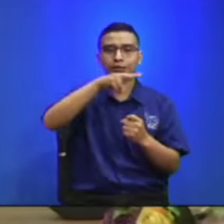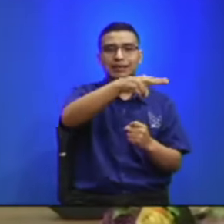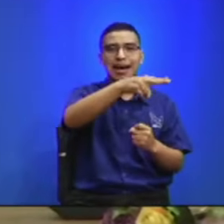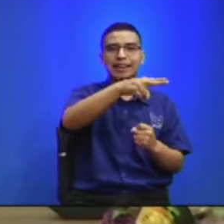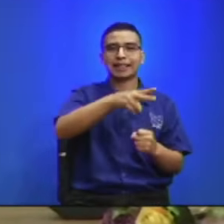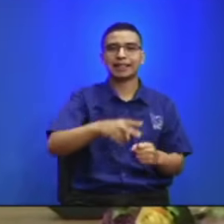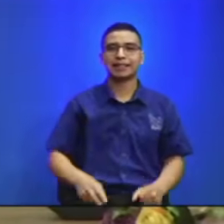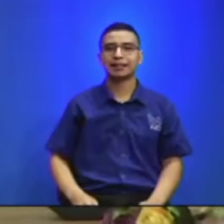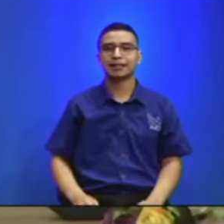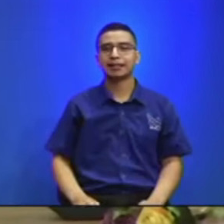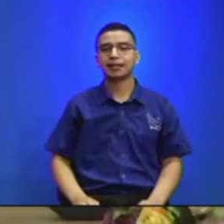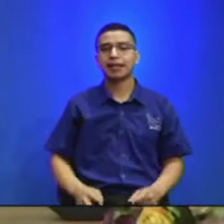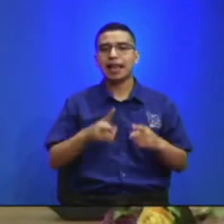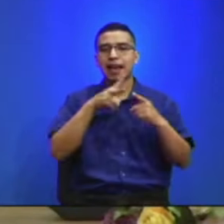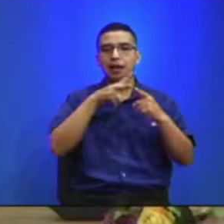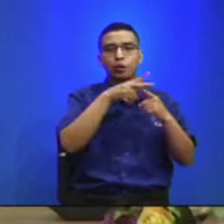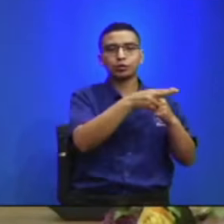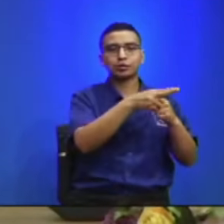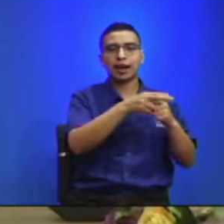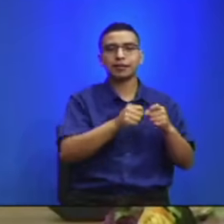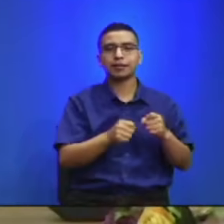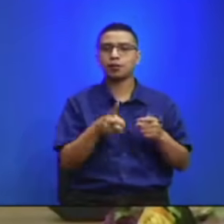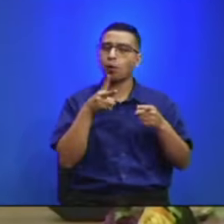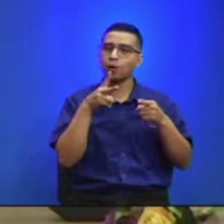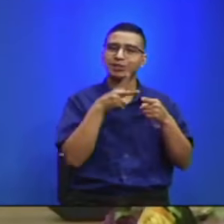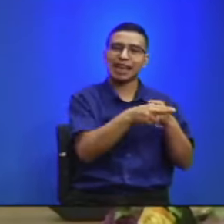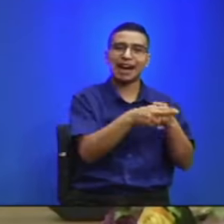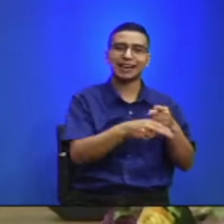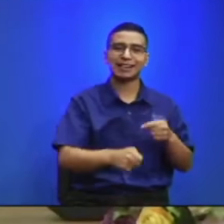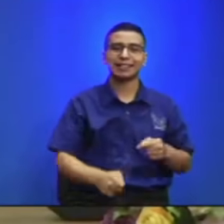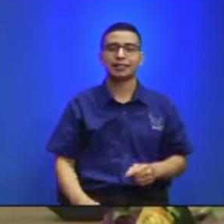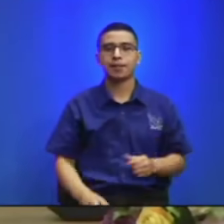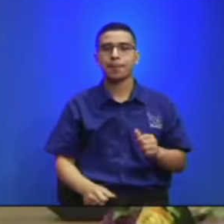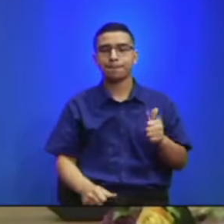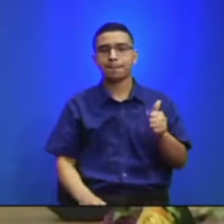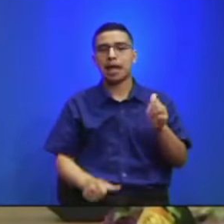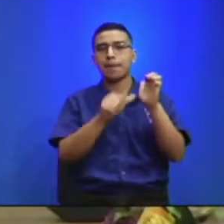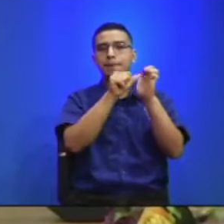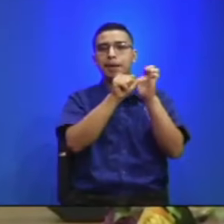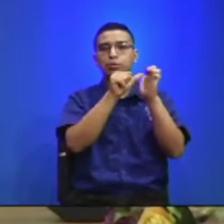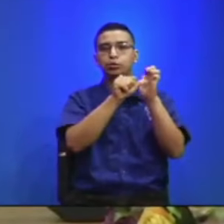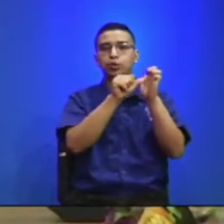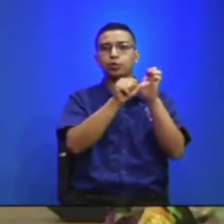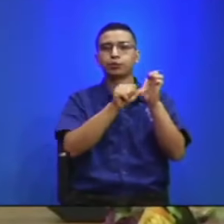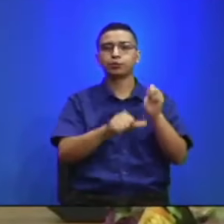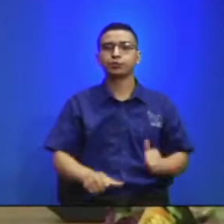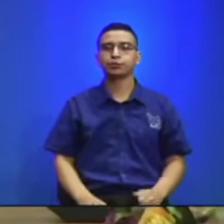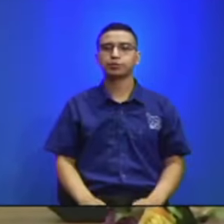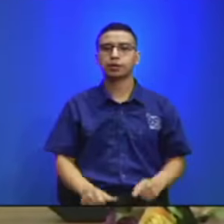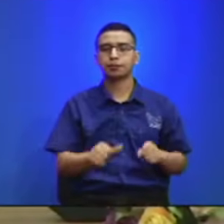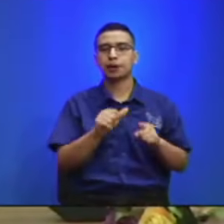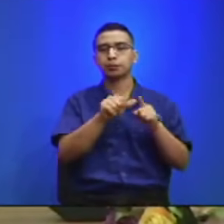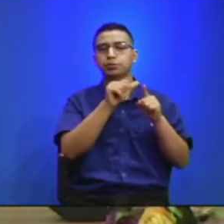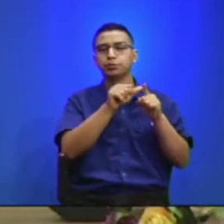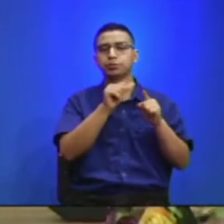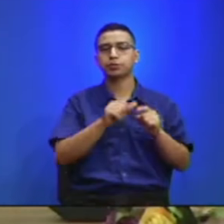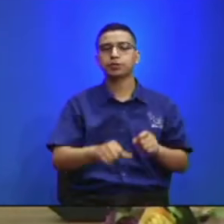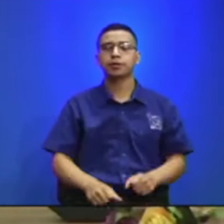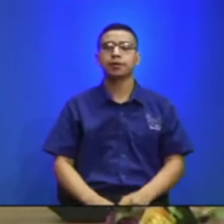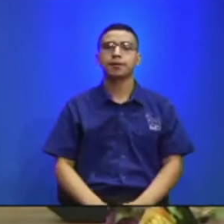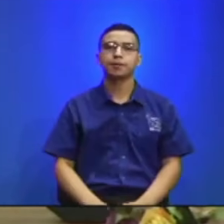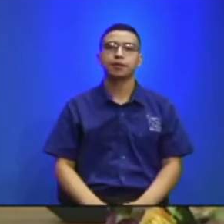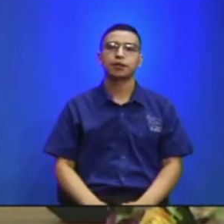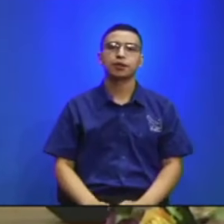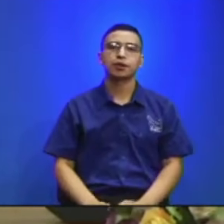me permite utilizar en ese momento la palabra amputar el prepucio pero eso era un corta miento